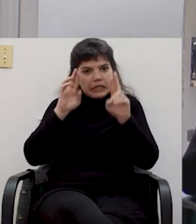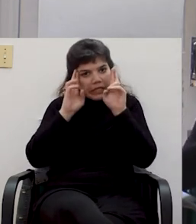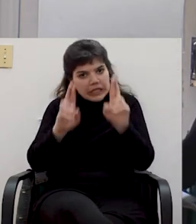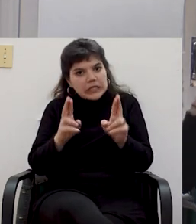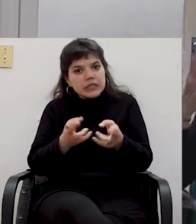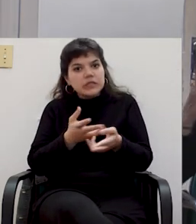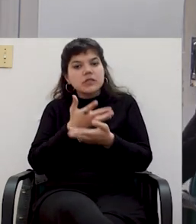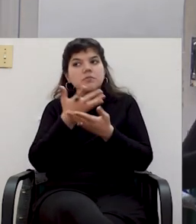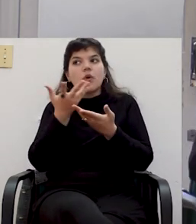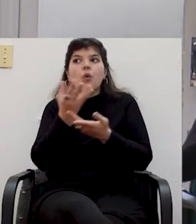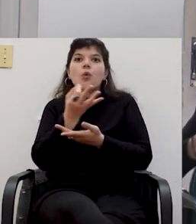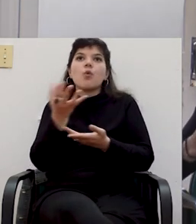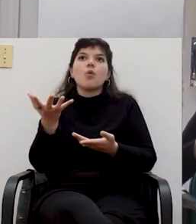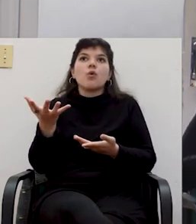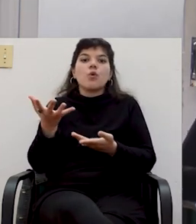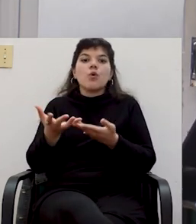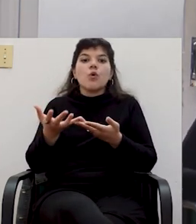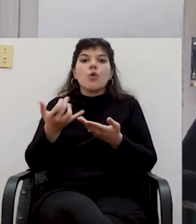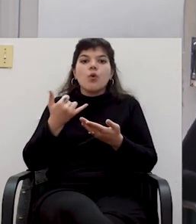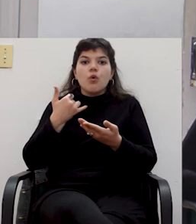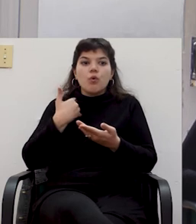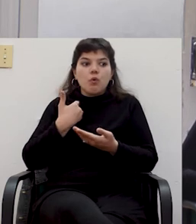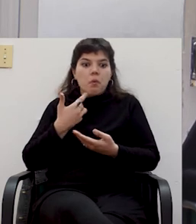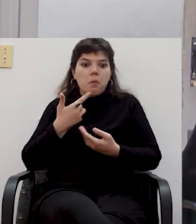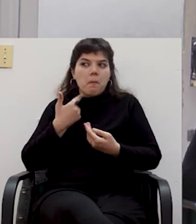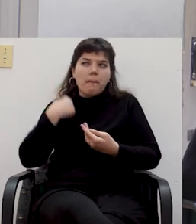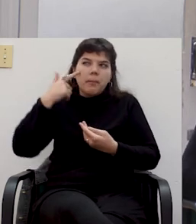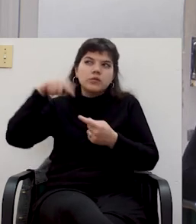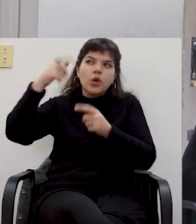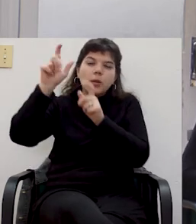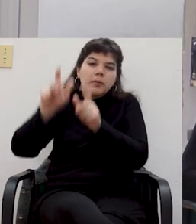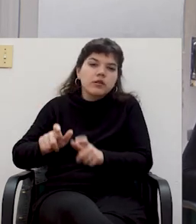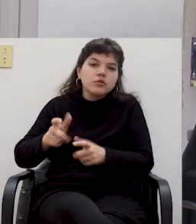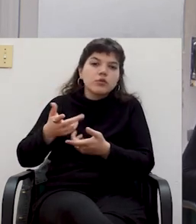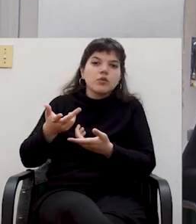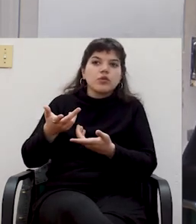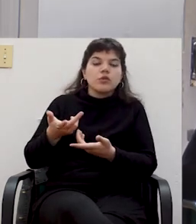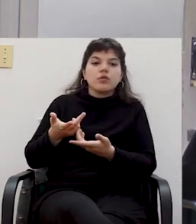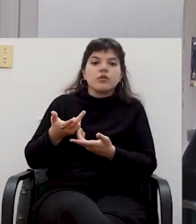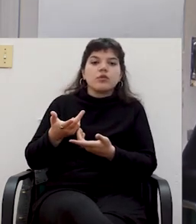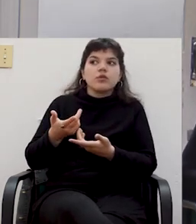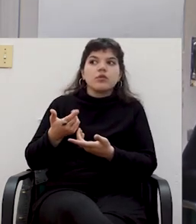respetuosa o de una manera de consideración del otro, ¿no? Tenemos que